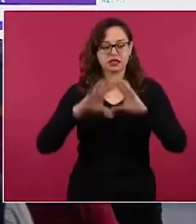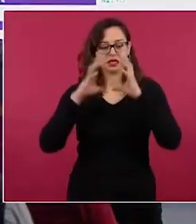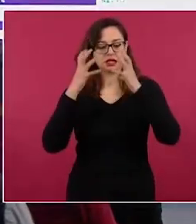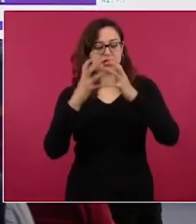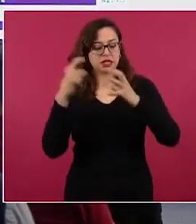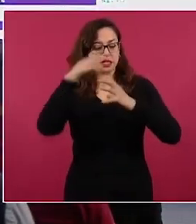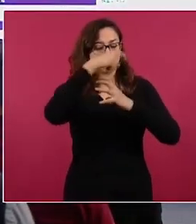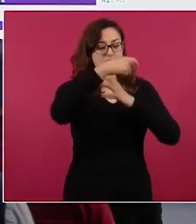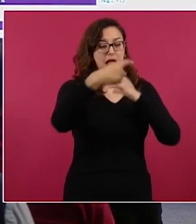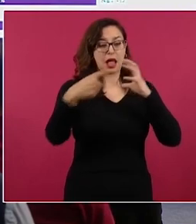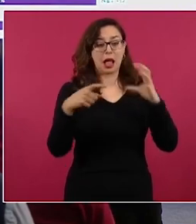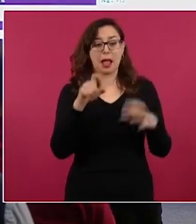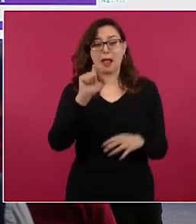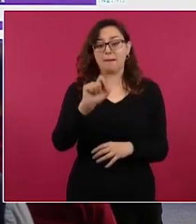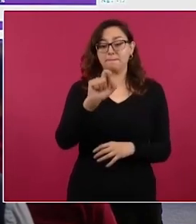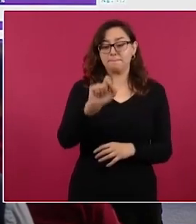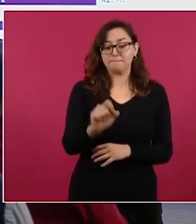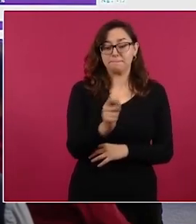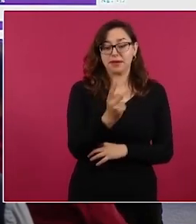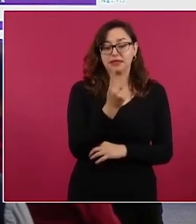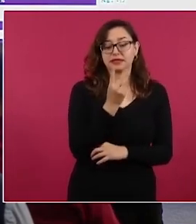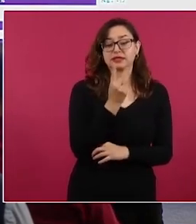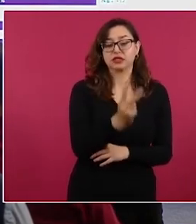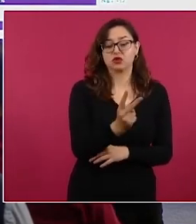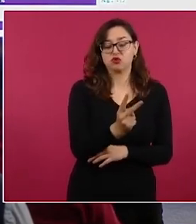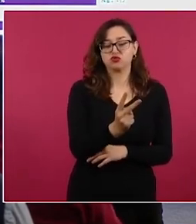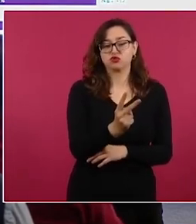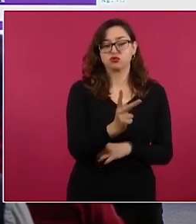22 y solo 6 aprueban.